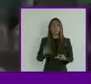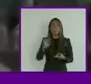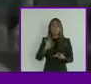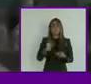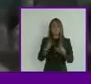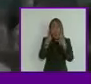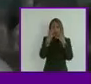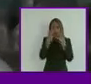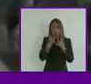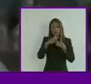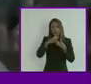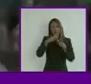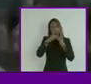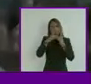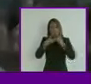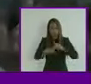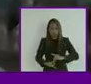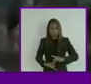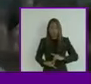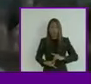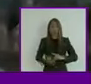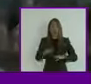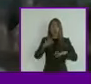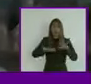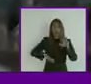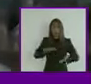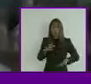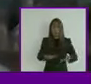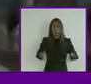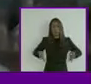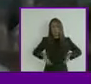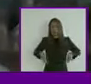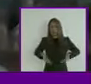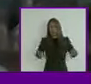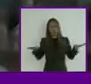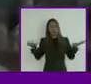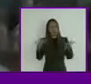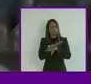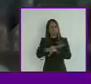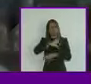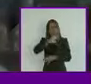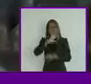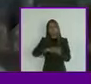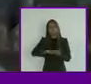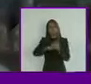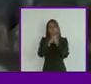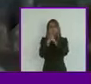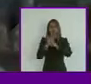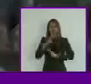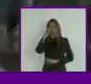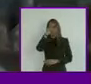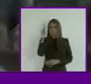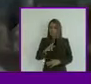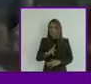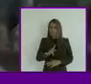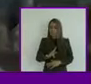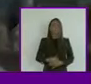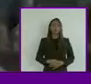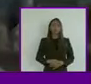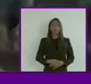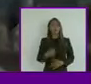ansiedad, depresión y en muchos otros casos, trastornos de la conducta. Creo que uno de los temas más importantes que hay que